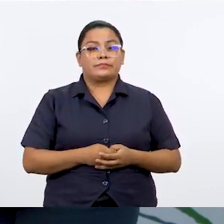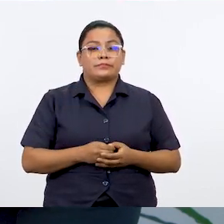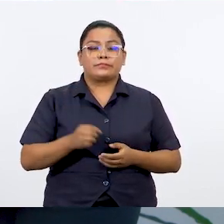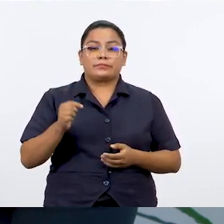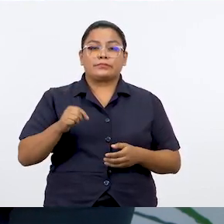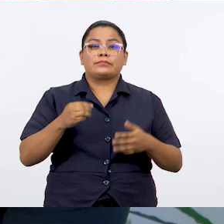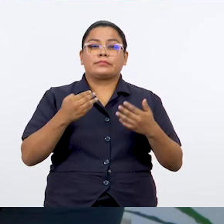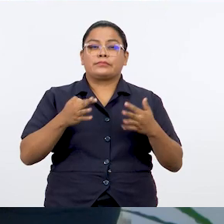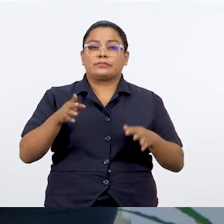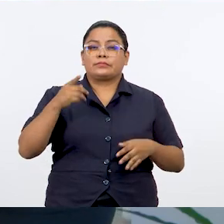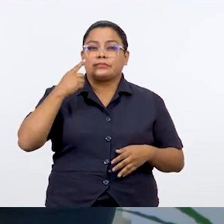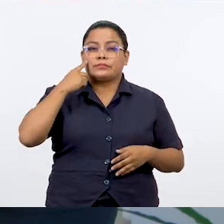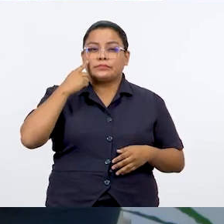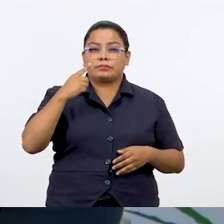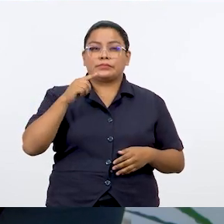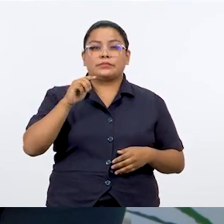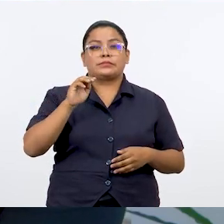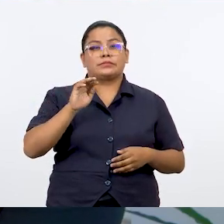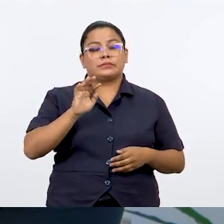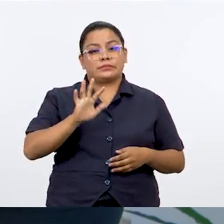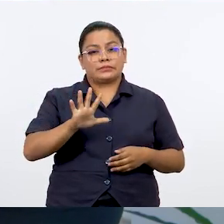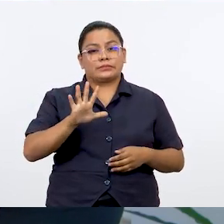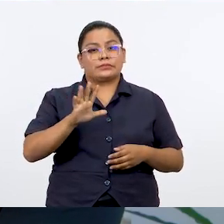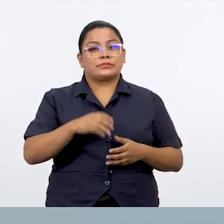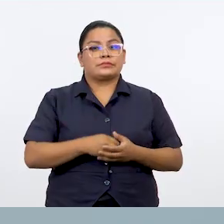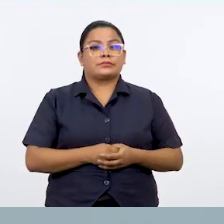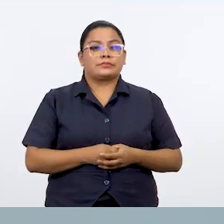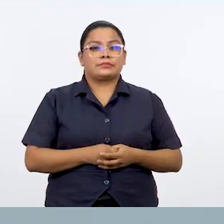Ahora sí, podemos bajar el 5.